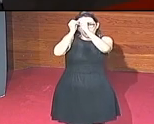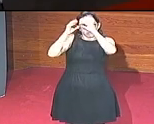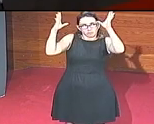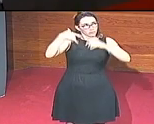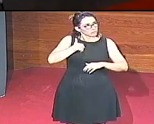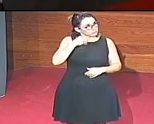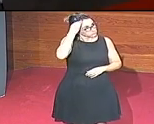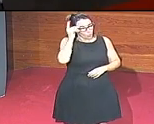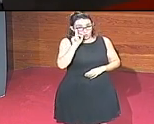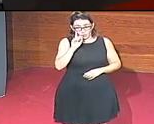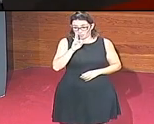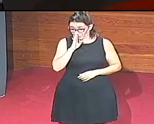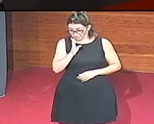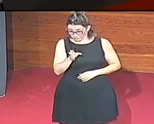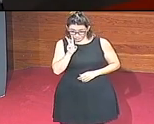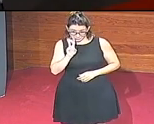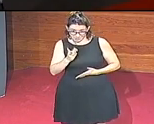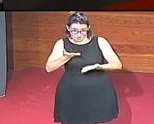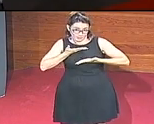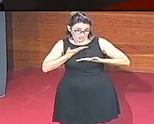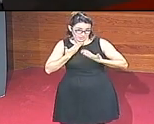sobre sobre un vídeo